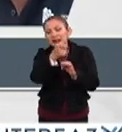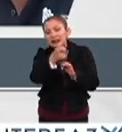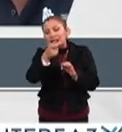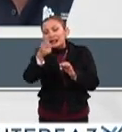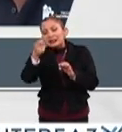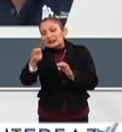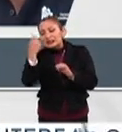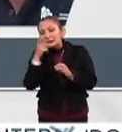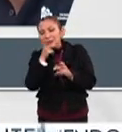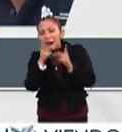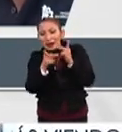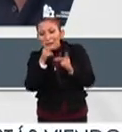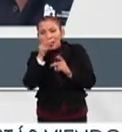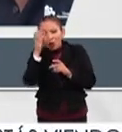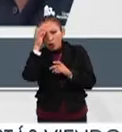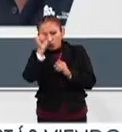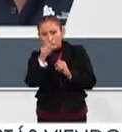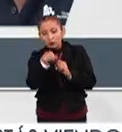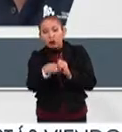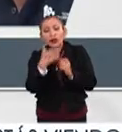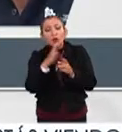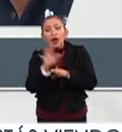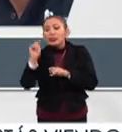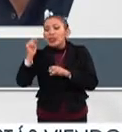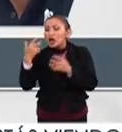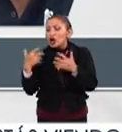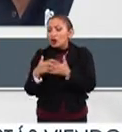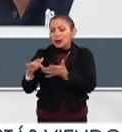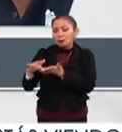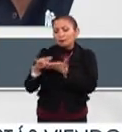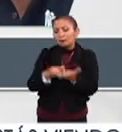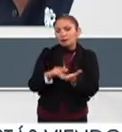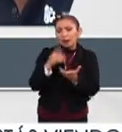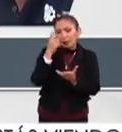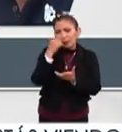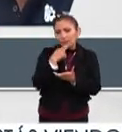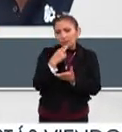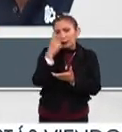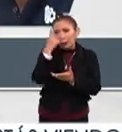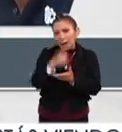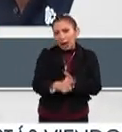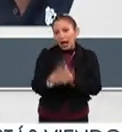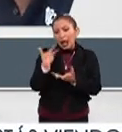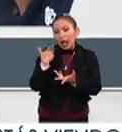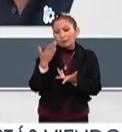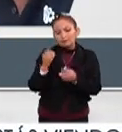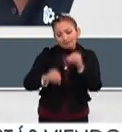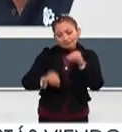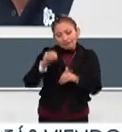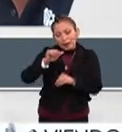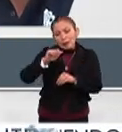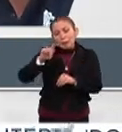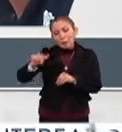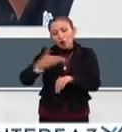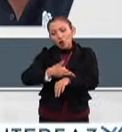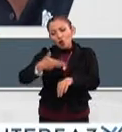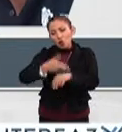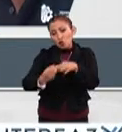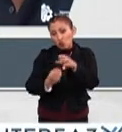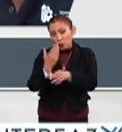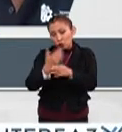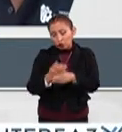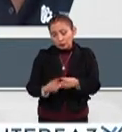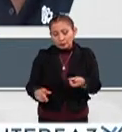ese paradigma y sobre todo qué tecnologías de apoyo puede utilizar para hacer aplicaciones o soluciones